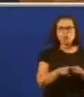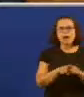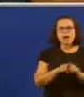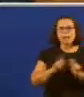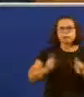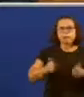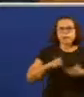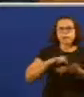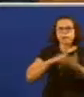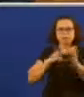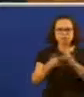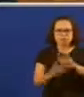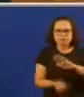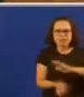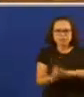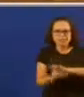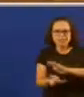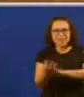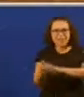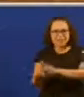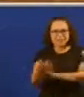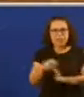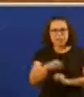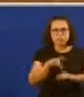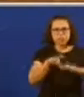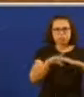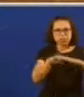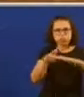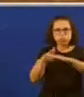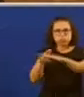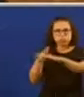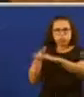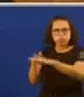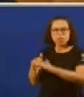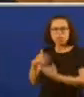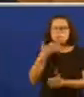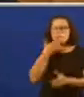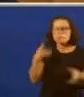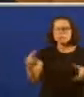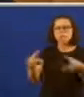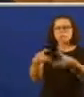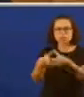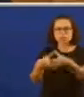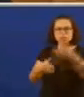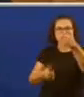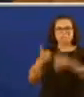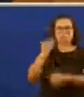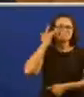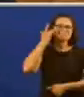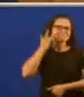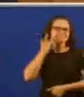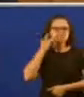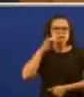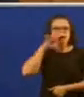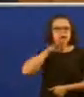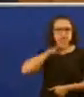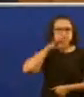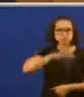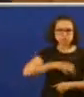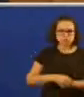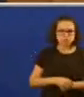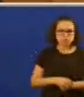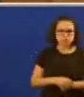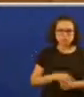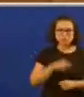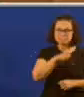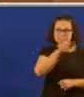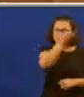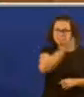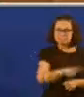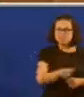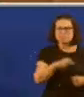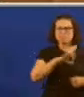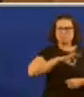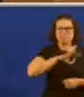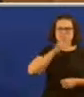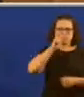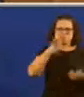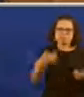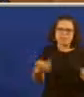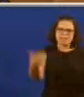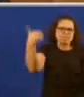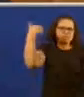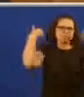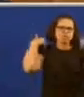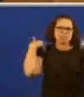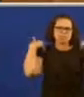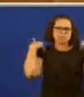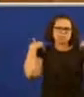proxectos clave para este país como era un grupo lácteo galego. Vostede, señor Feijóo, é o responsable de paralizar